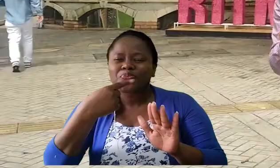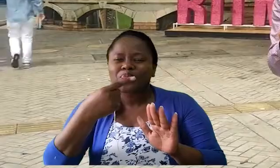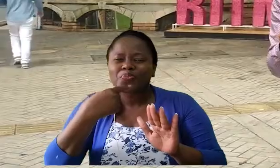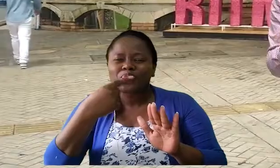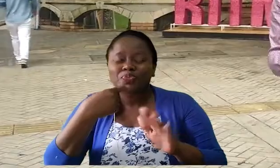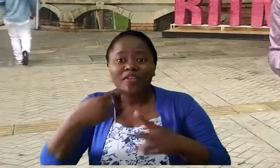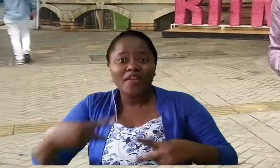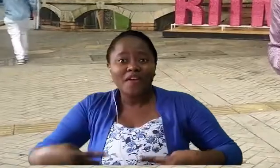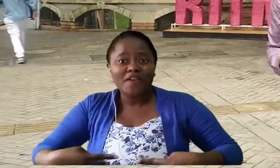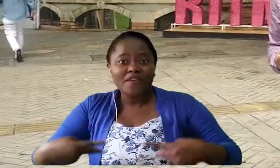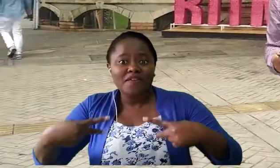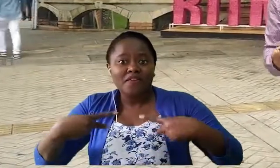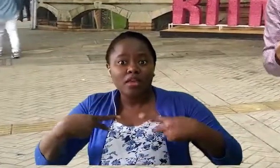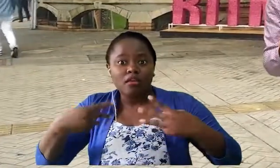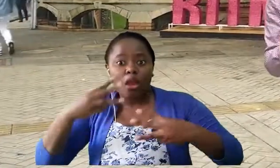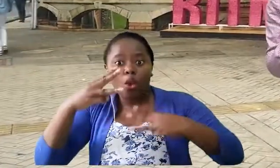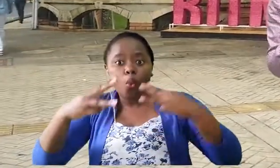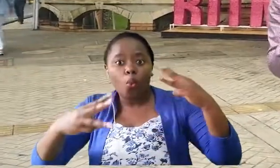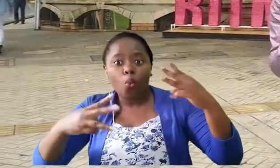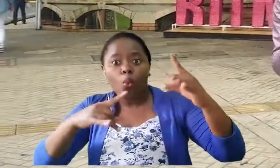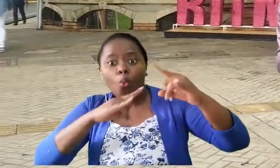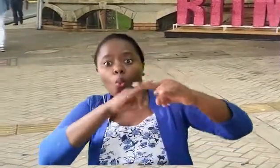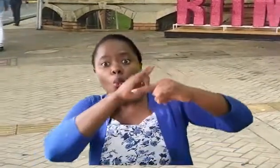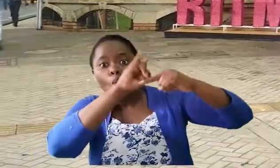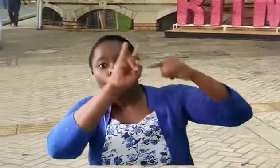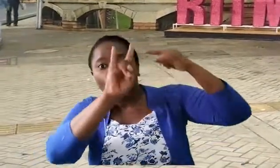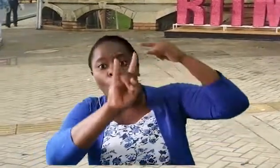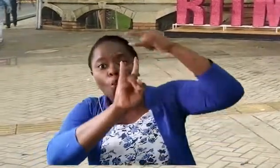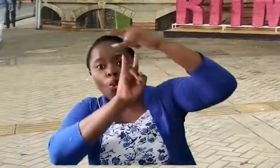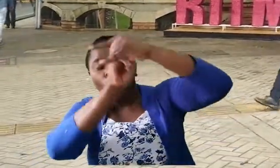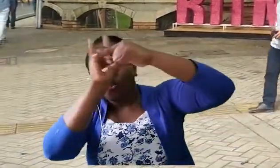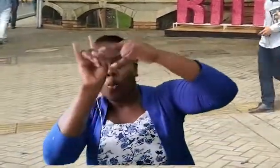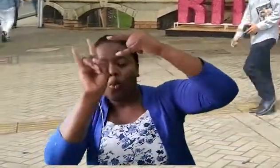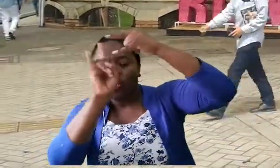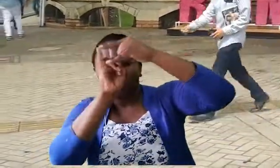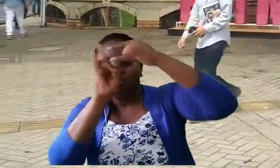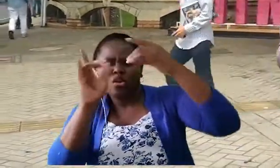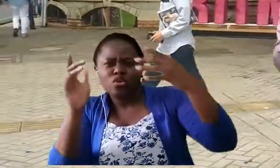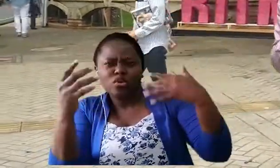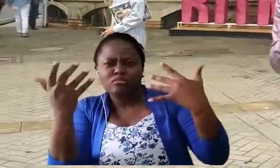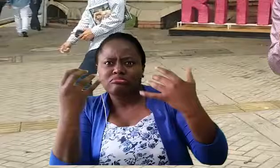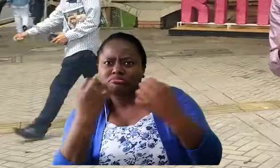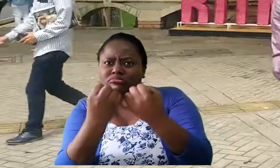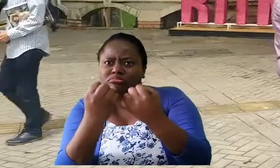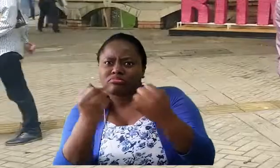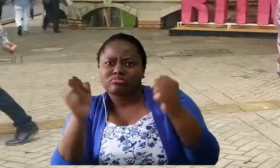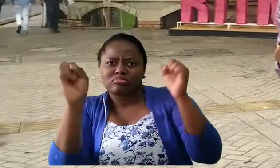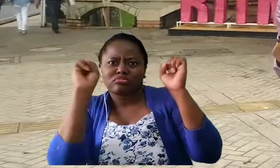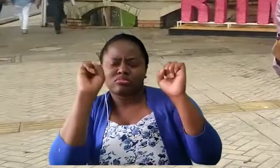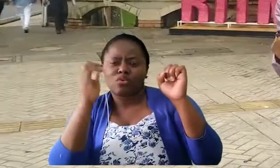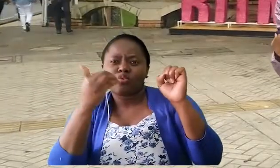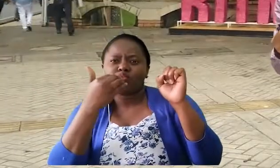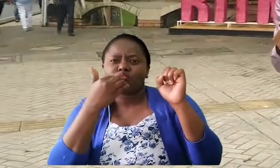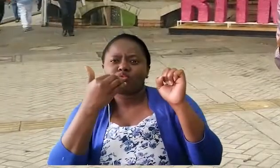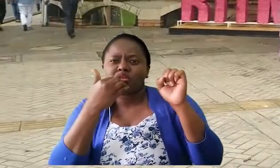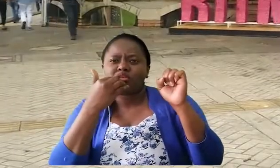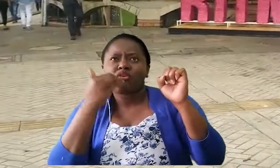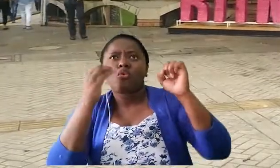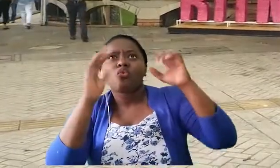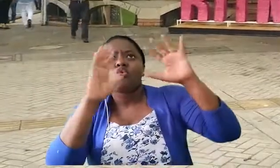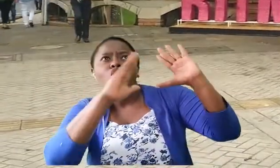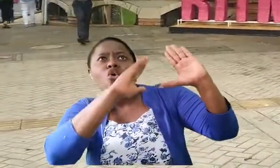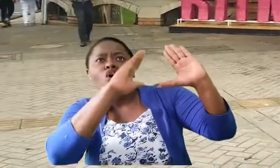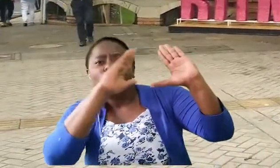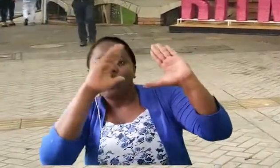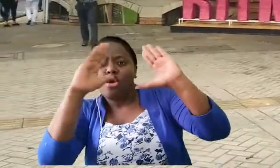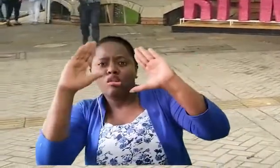universo habría sido imposible si algunas de las constantes físicas y otras condiciones iniciales